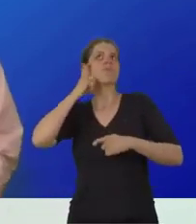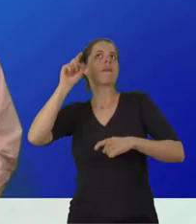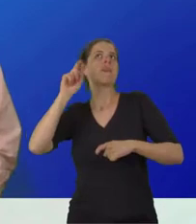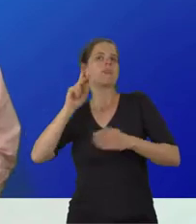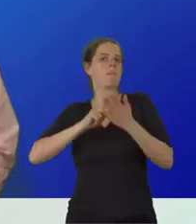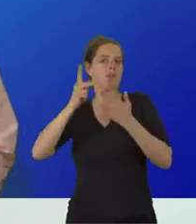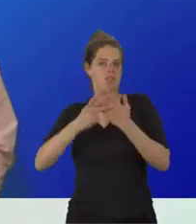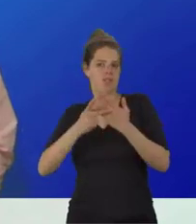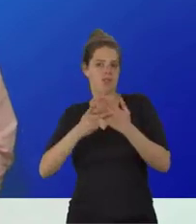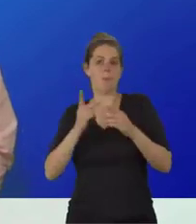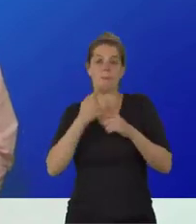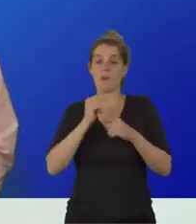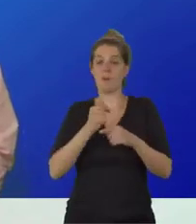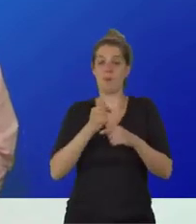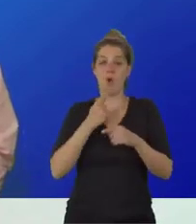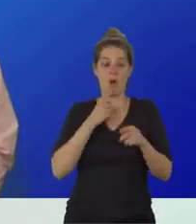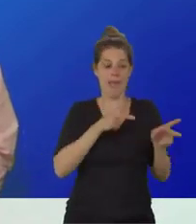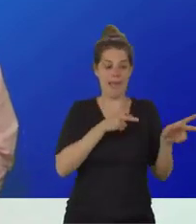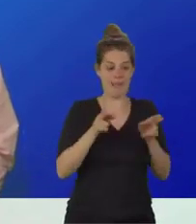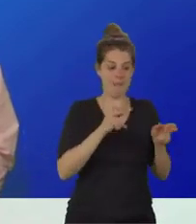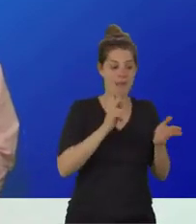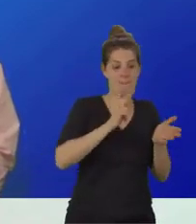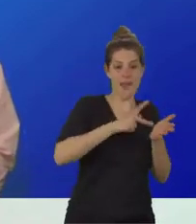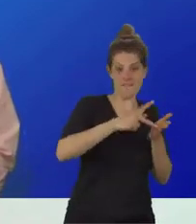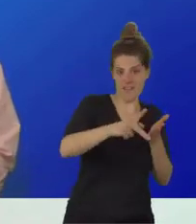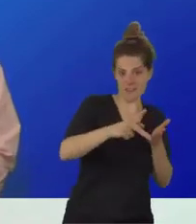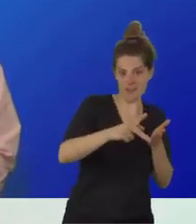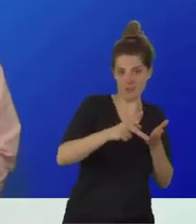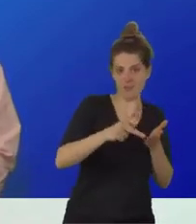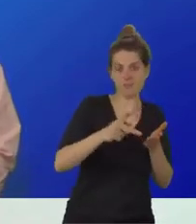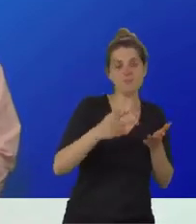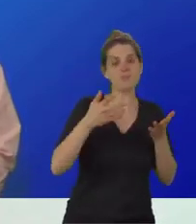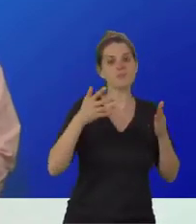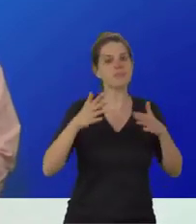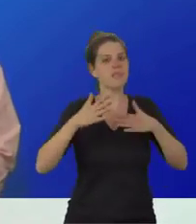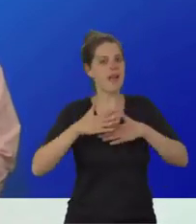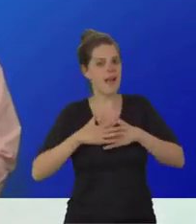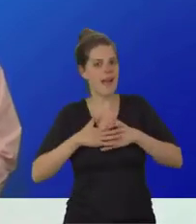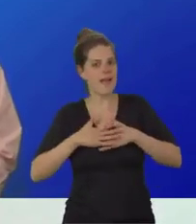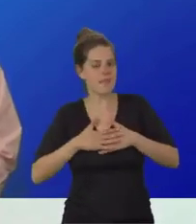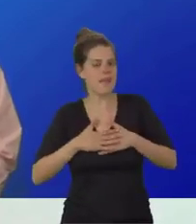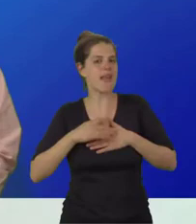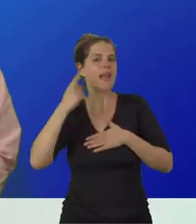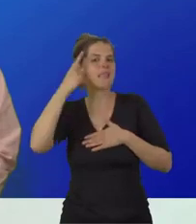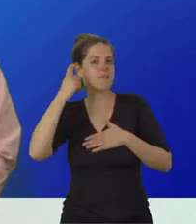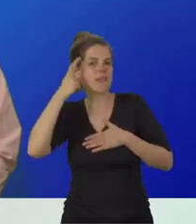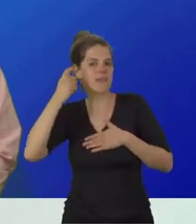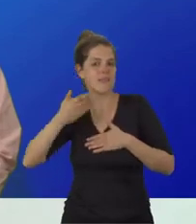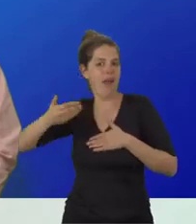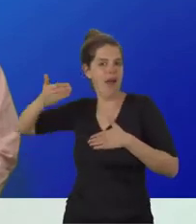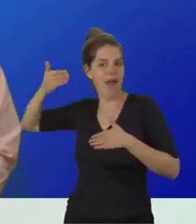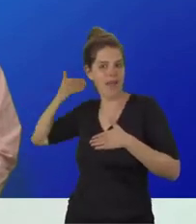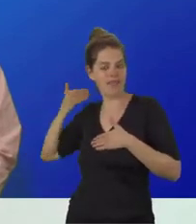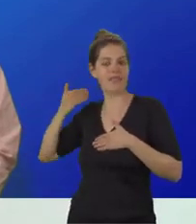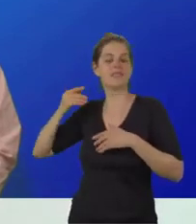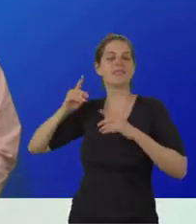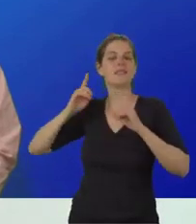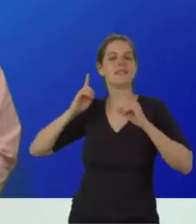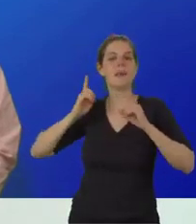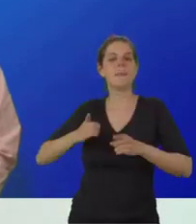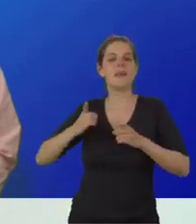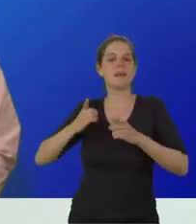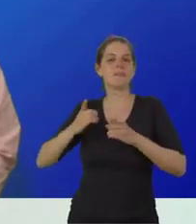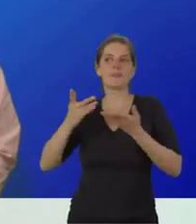cuando estamos en la fase de planificación del proyecto, hay algo que pasa y es que toda nuestra experiencia previa y